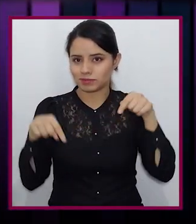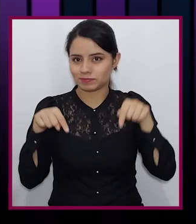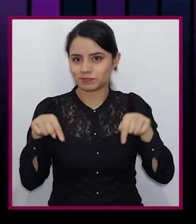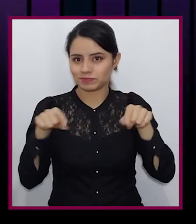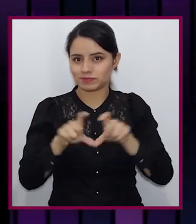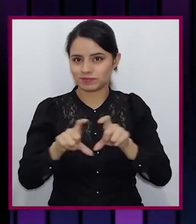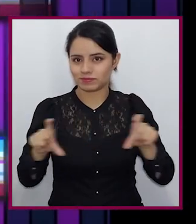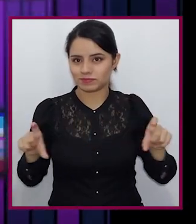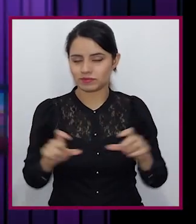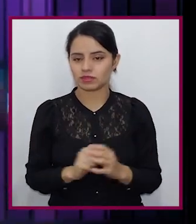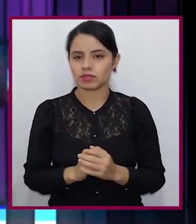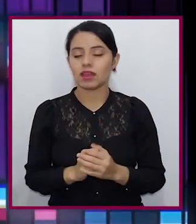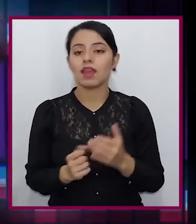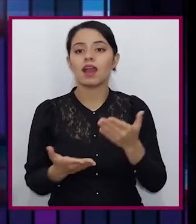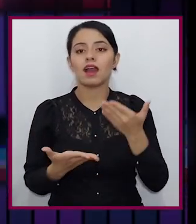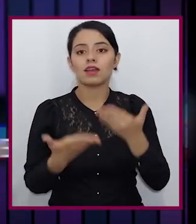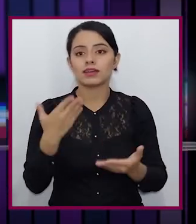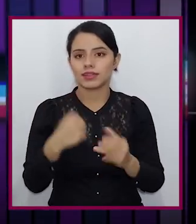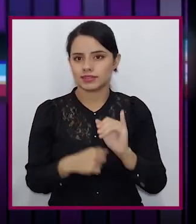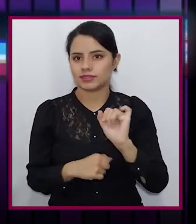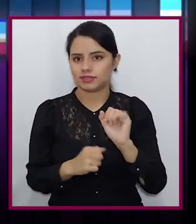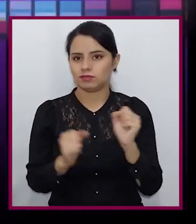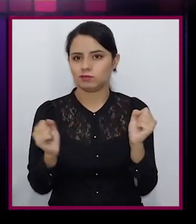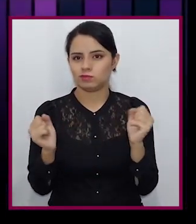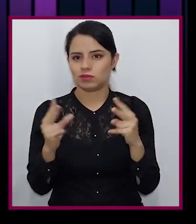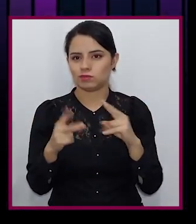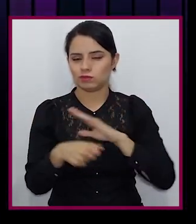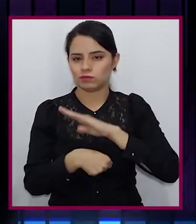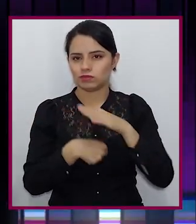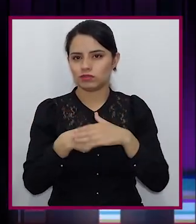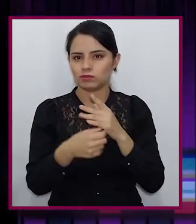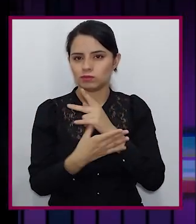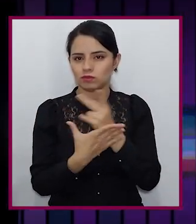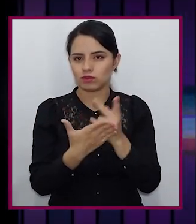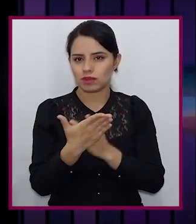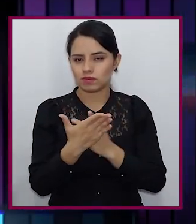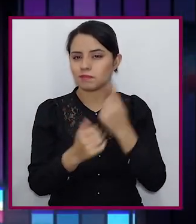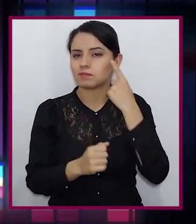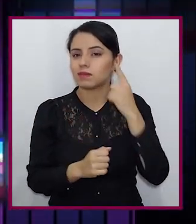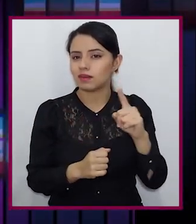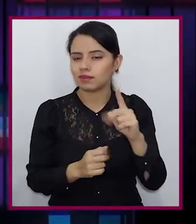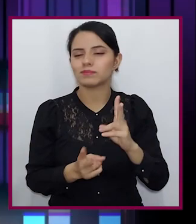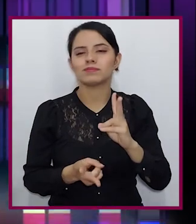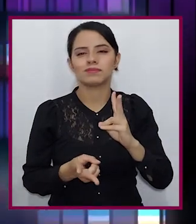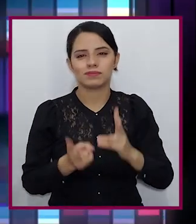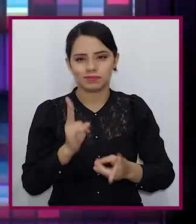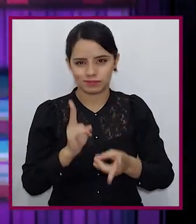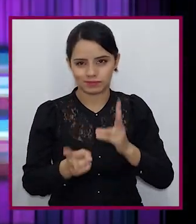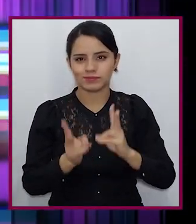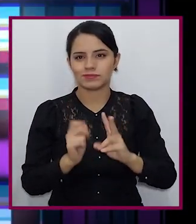en pantalla. Y ahora sí, nos vemos en otra emisión de Beatbox para echar